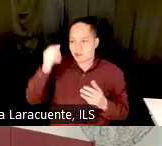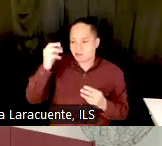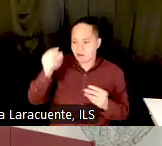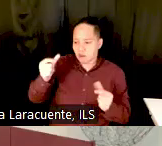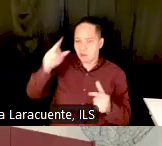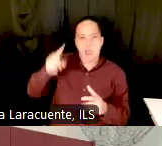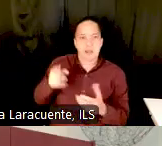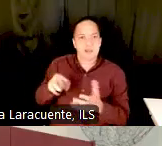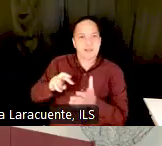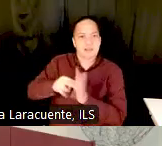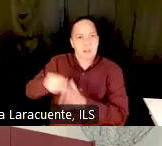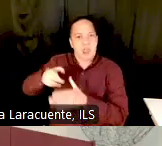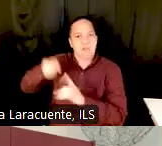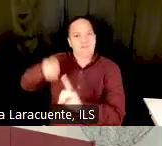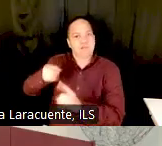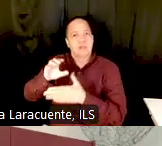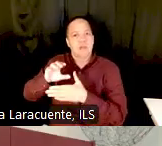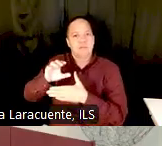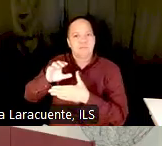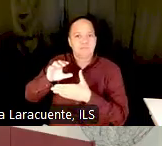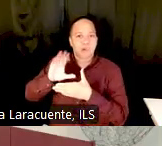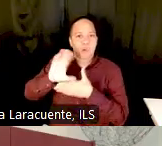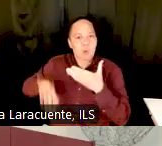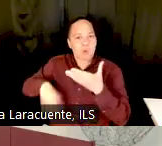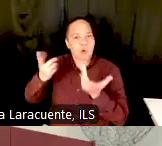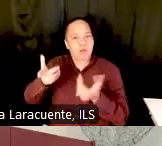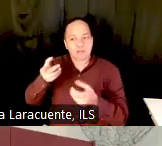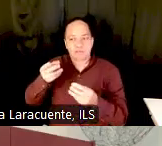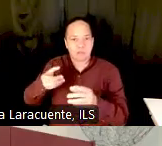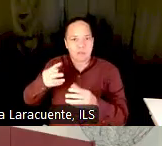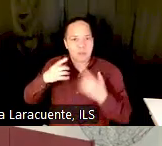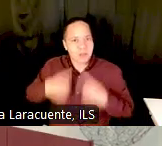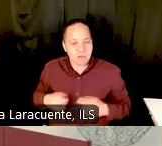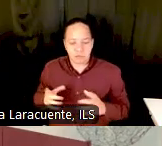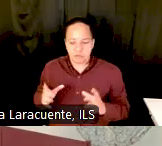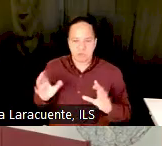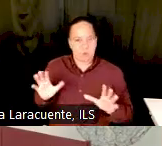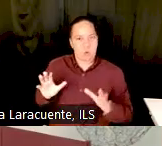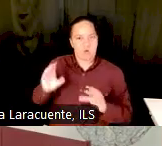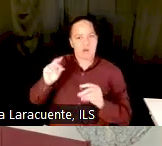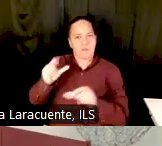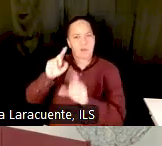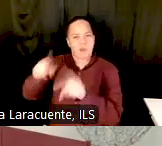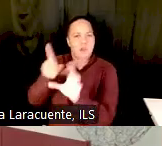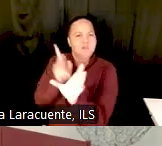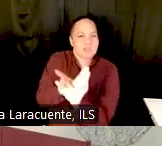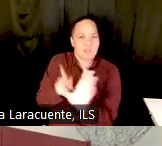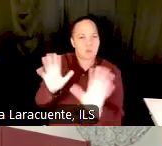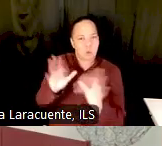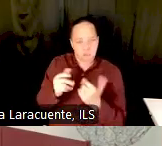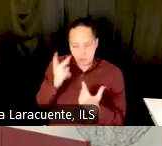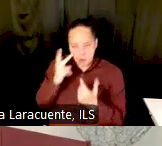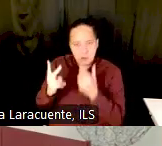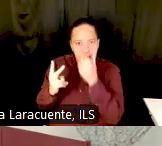tiene una depresión y que tiene que ir a un psiquiatra. No, algo ha ocurrido aquí hoy que debemos ver. Ahora, como conocemos